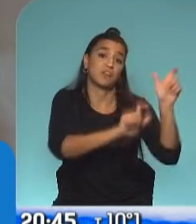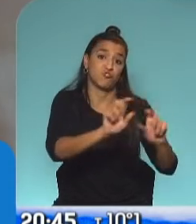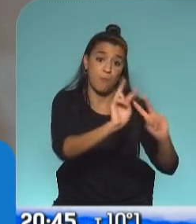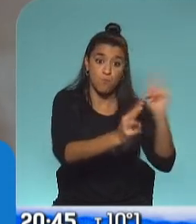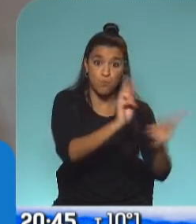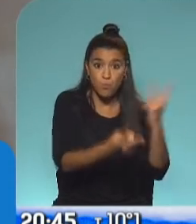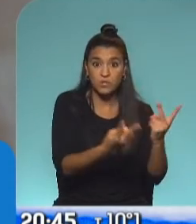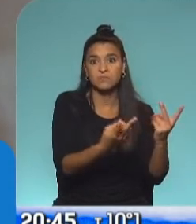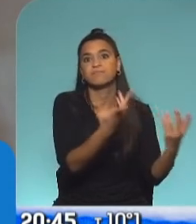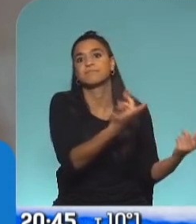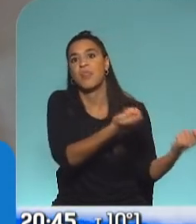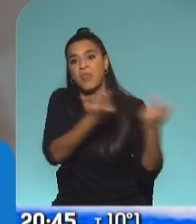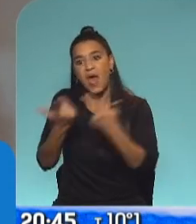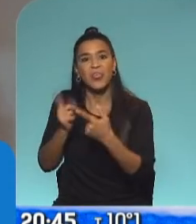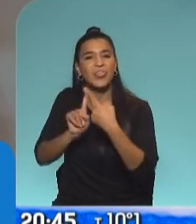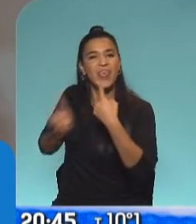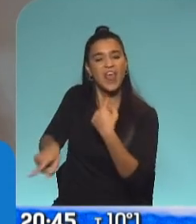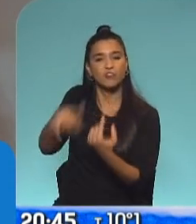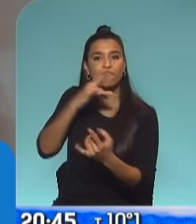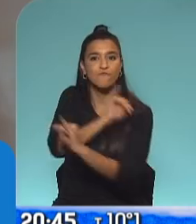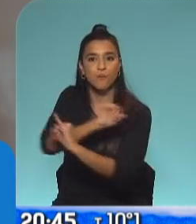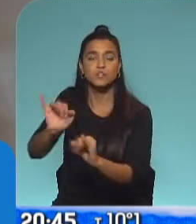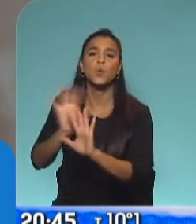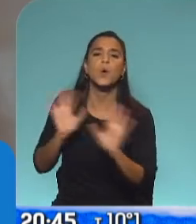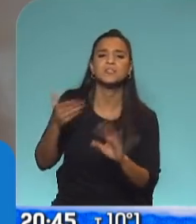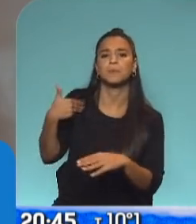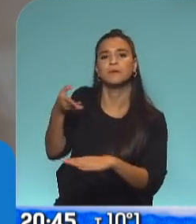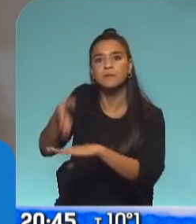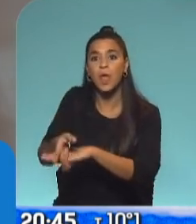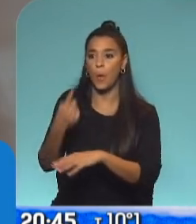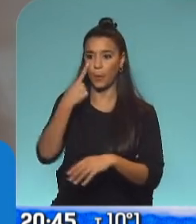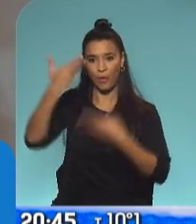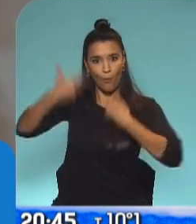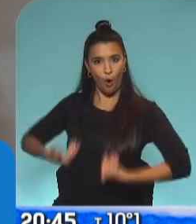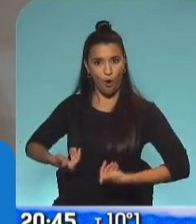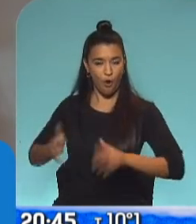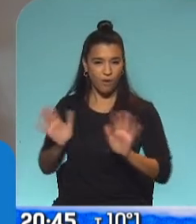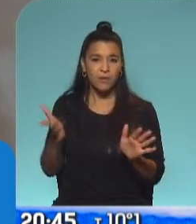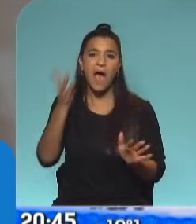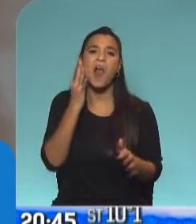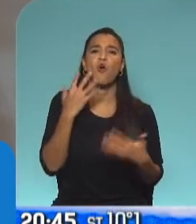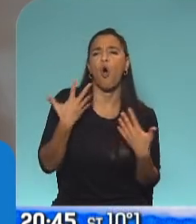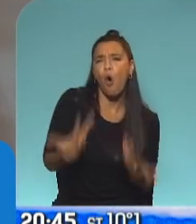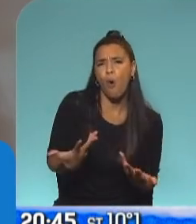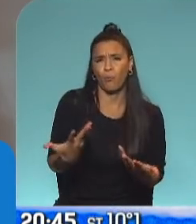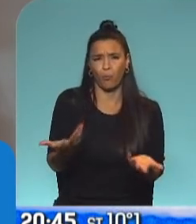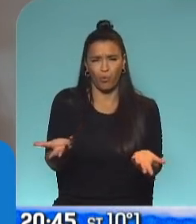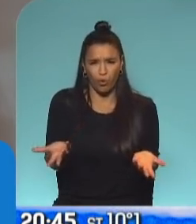en nuestra base para que nadie tenga que acercarse a decir que está vivo. Esta cuestión que parece tan obvia y